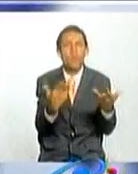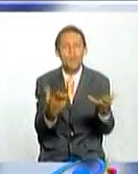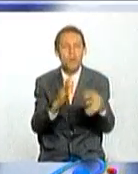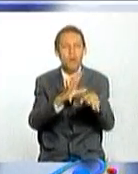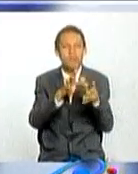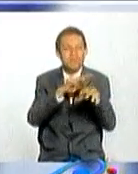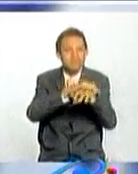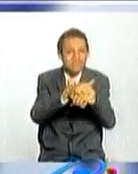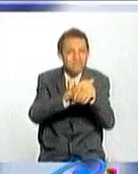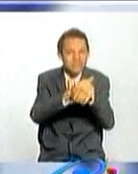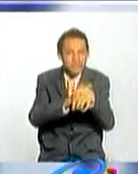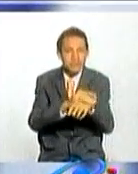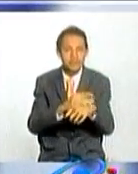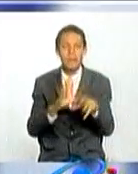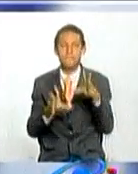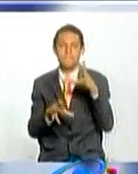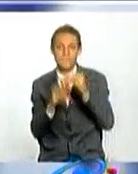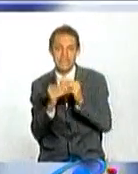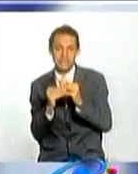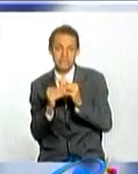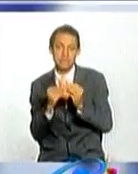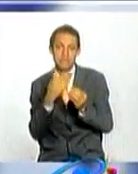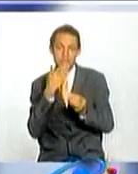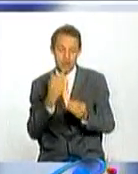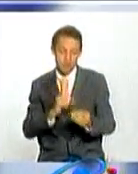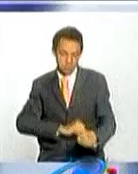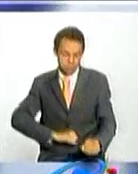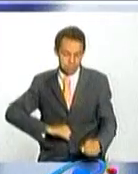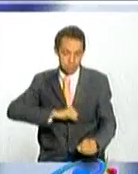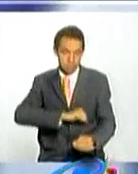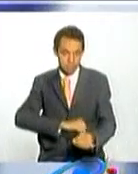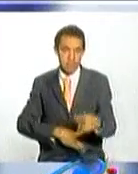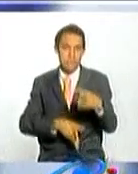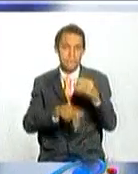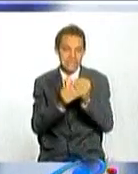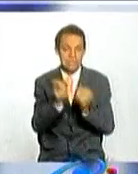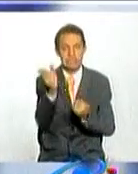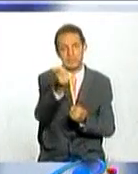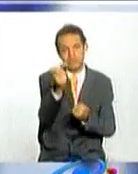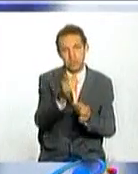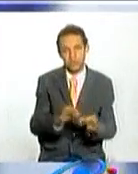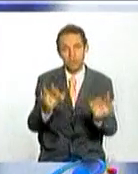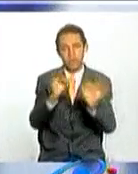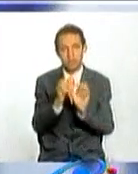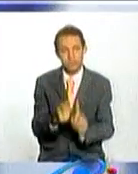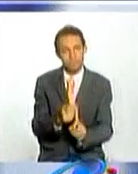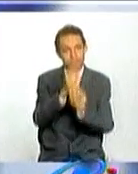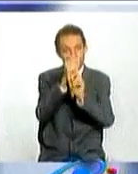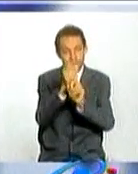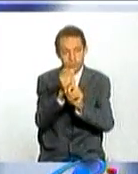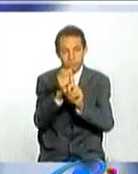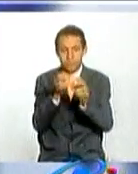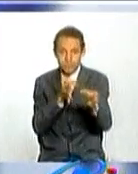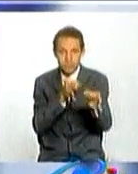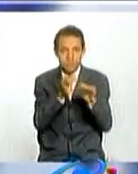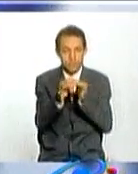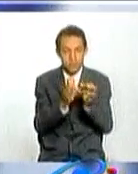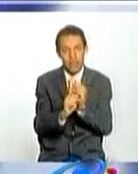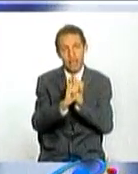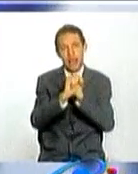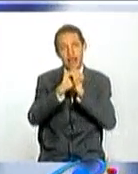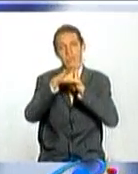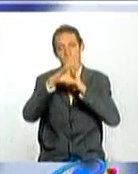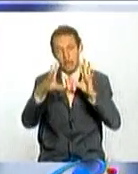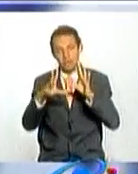método diagnóstico. Entonces, queremos es que ustedes entiendan toda la parte de procedimiento diagnóstico.